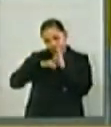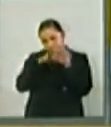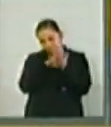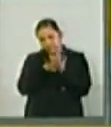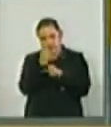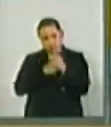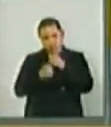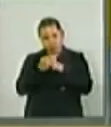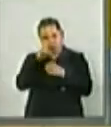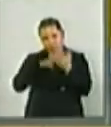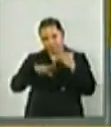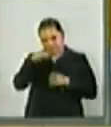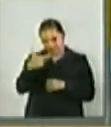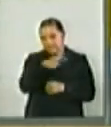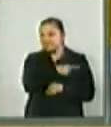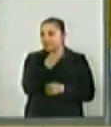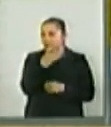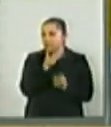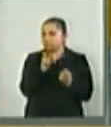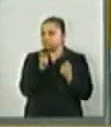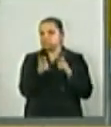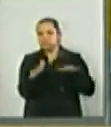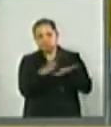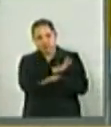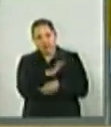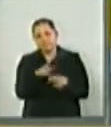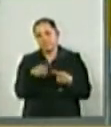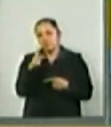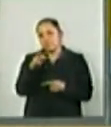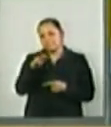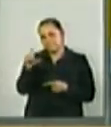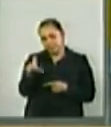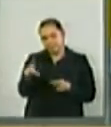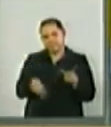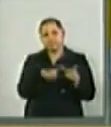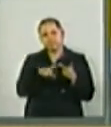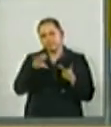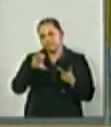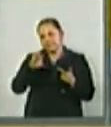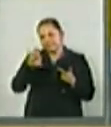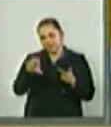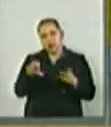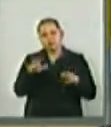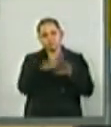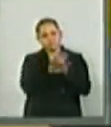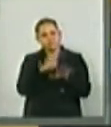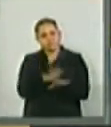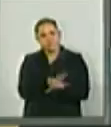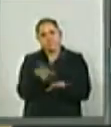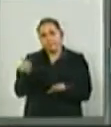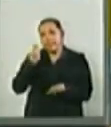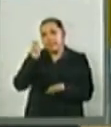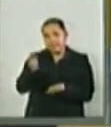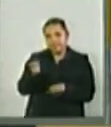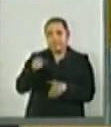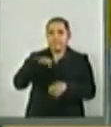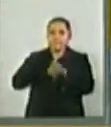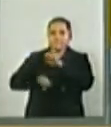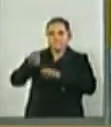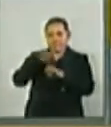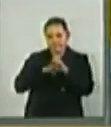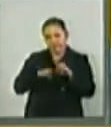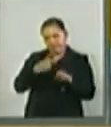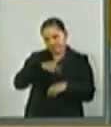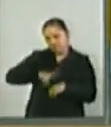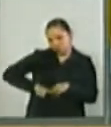a Petróleos Mexicanos y a la Comisión Federal de Electricidad en empresas productivas del Estado, con plena